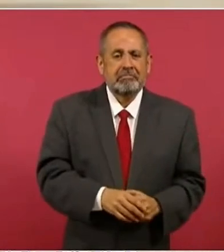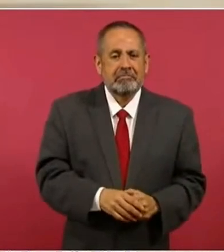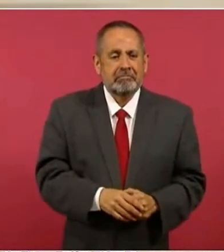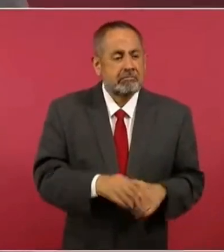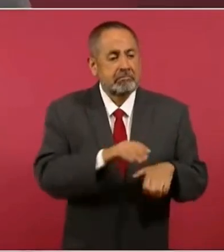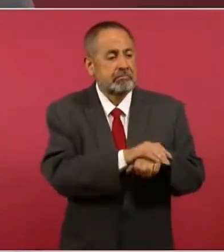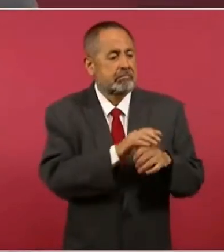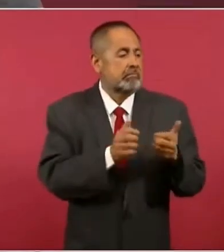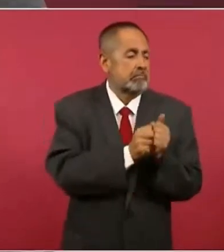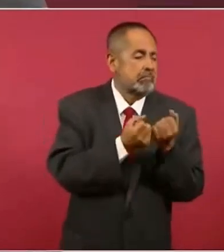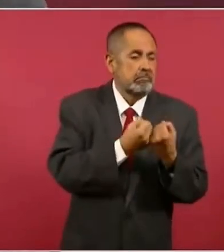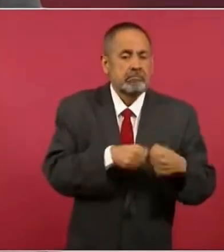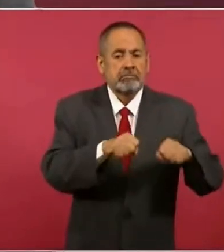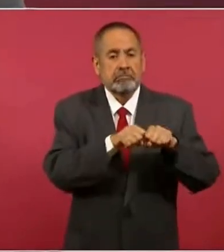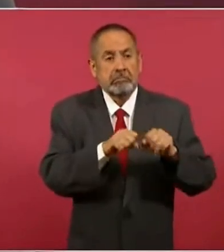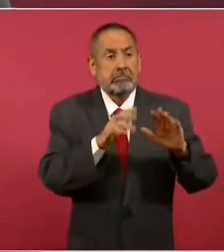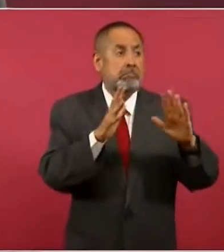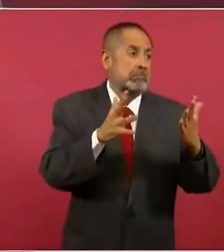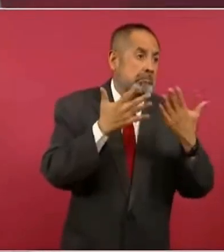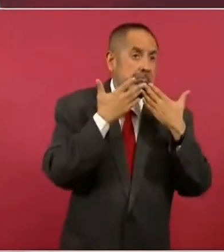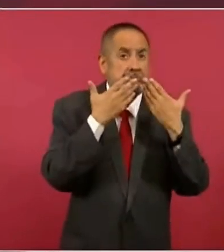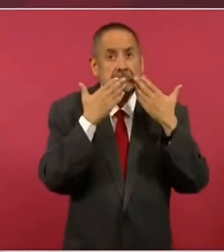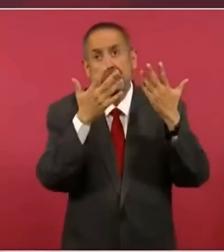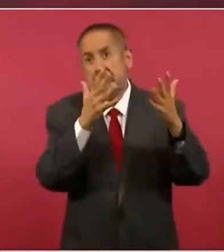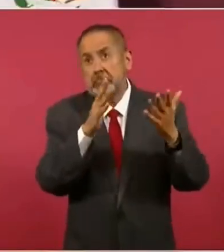amigos y socios aplaudiéndole